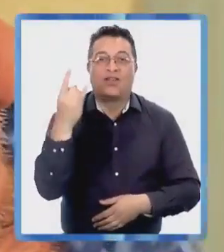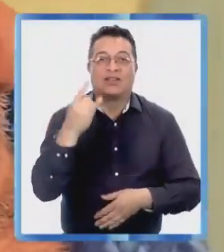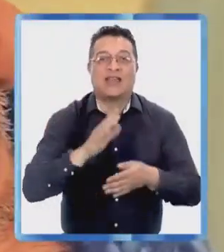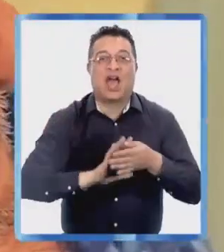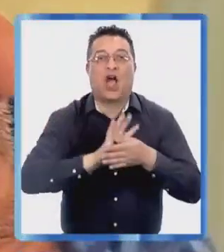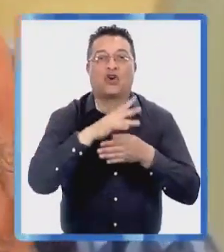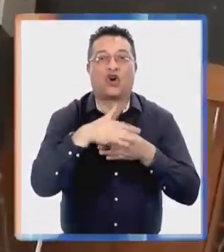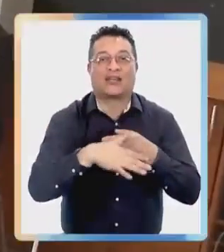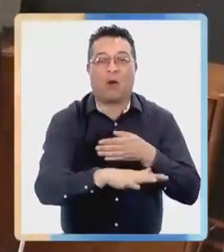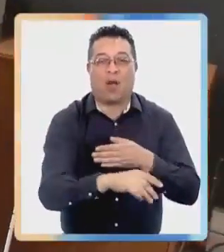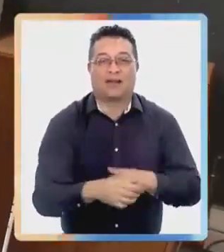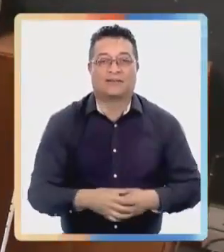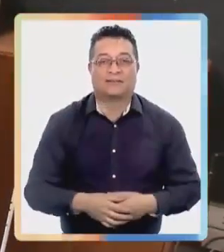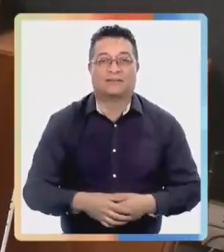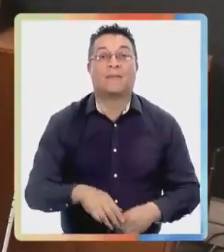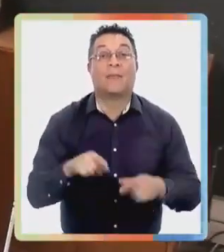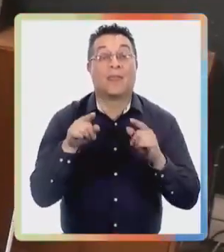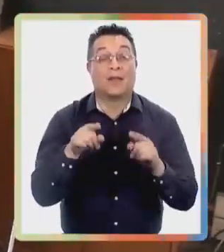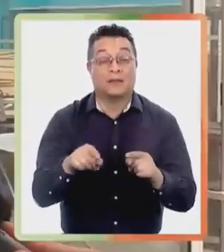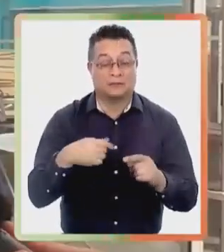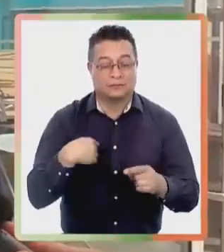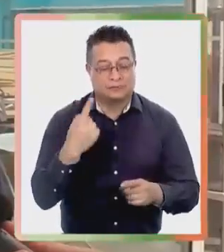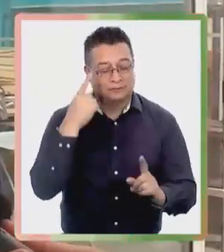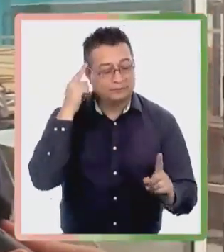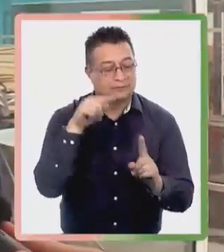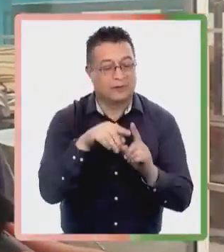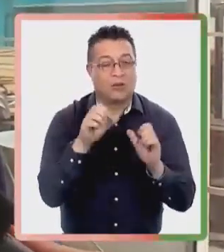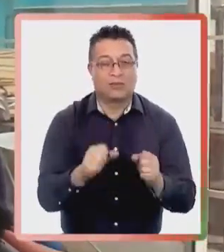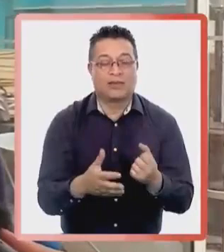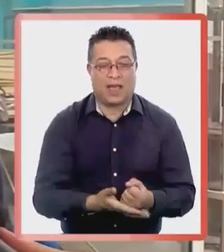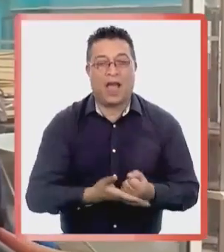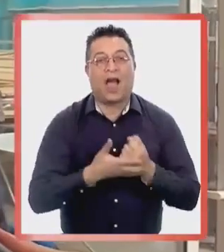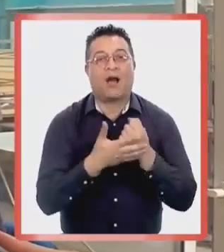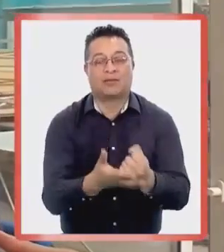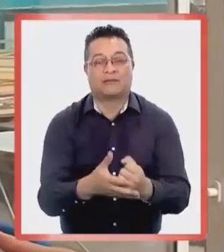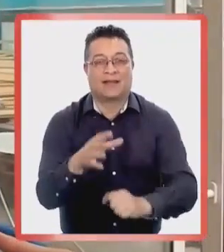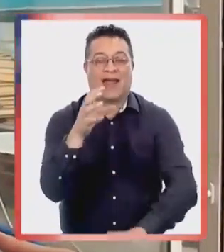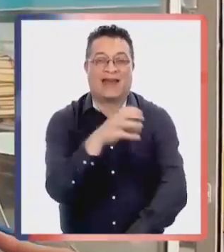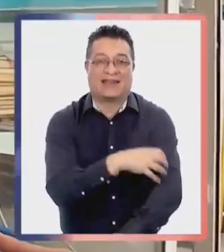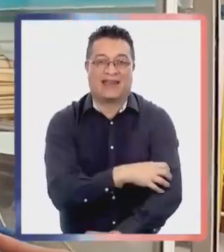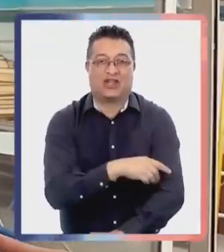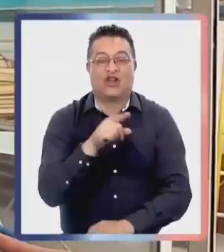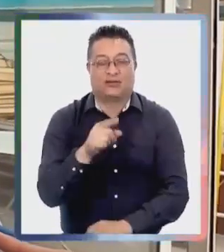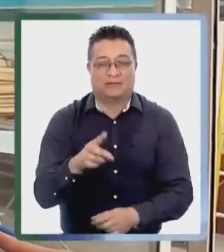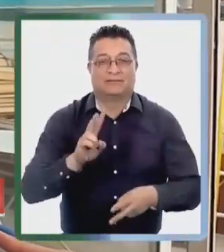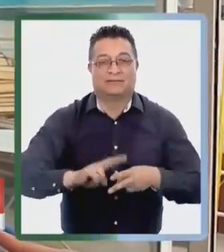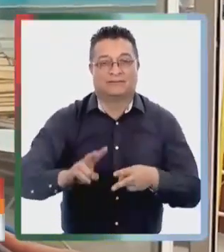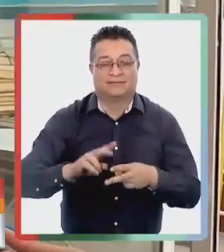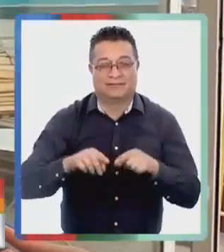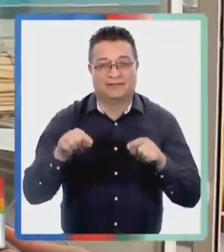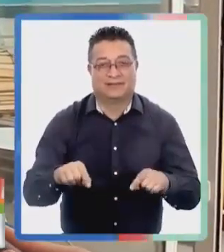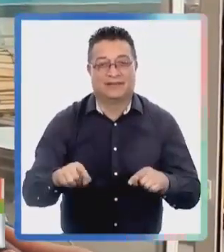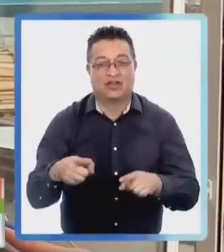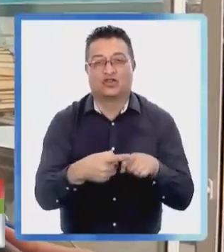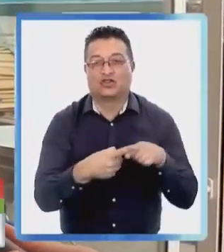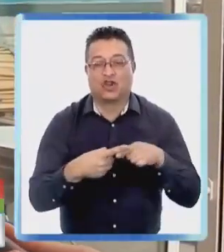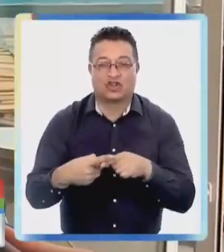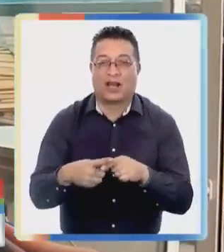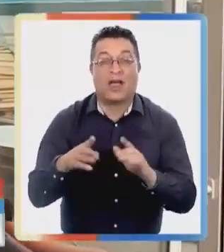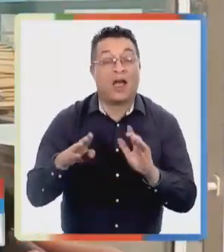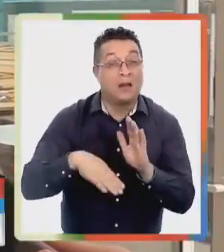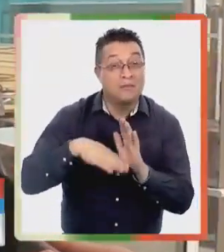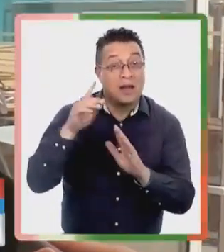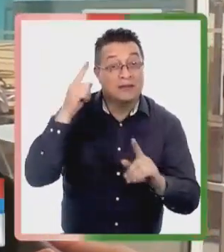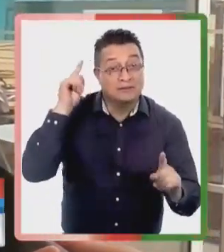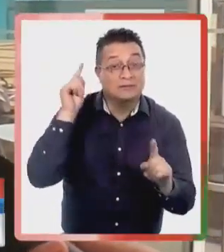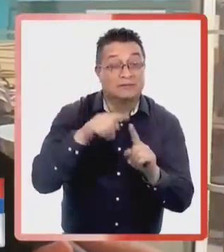Universidad Aconcagua. Nuestra misión de poder aportar a la región en estas obras sociales,